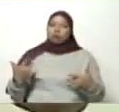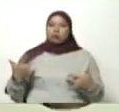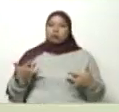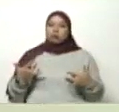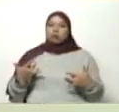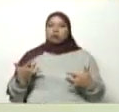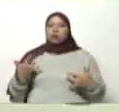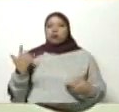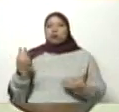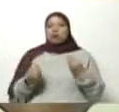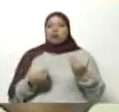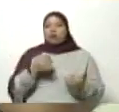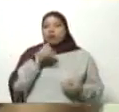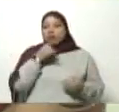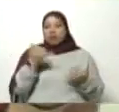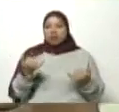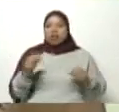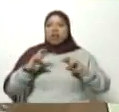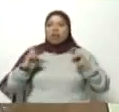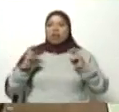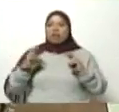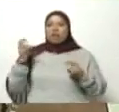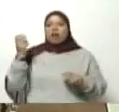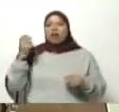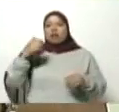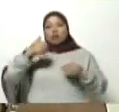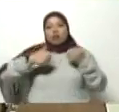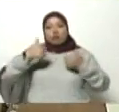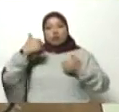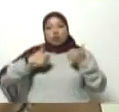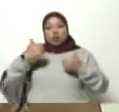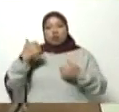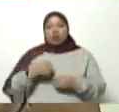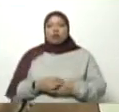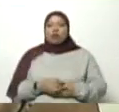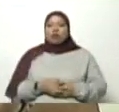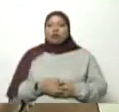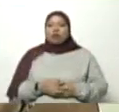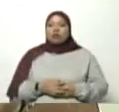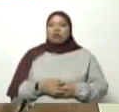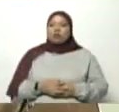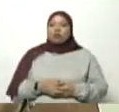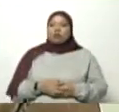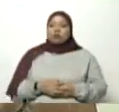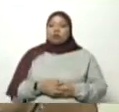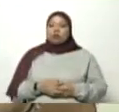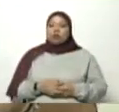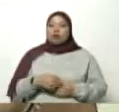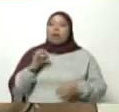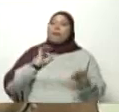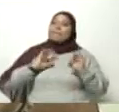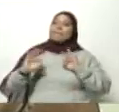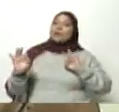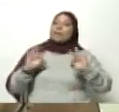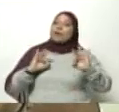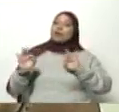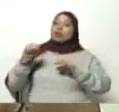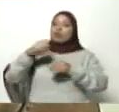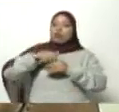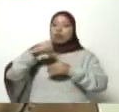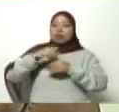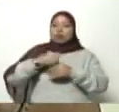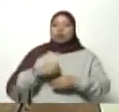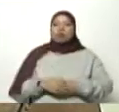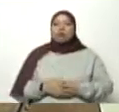que ha sido hasta ahora, pues, el tema electoral. El tema electoral preparado para